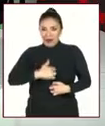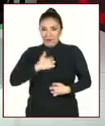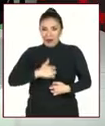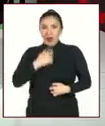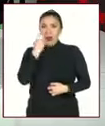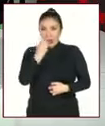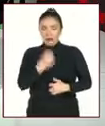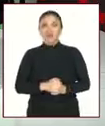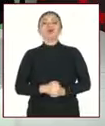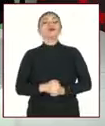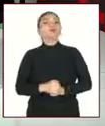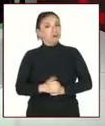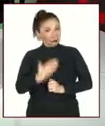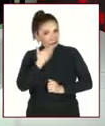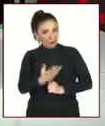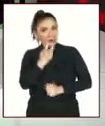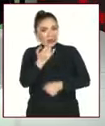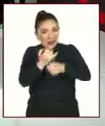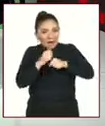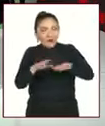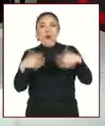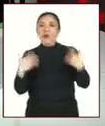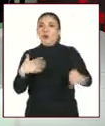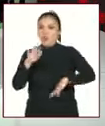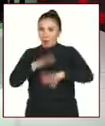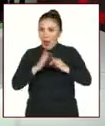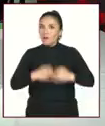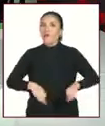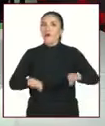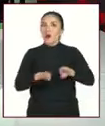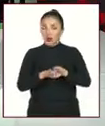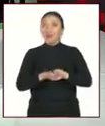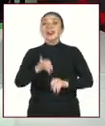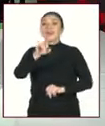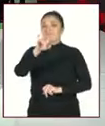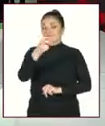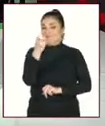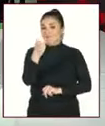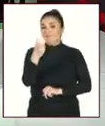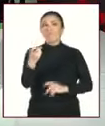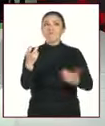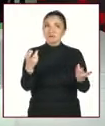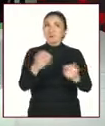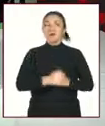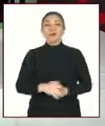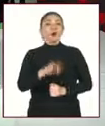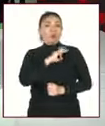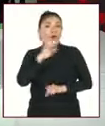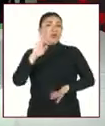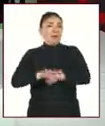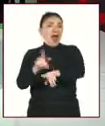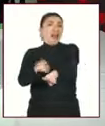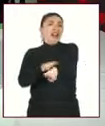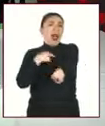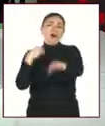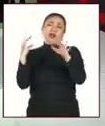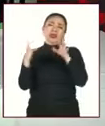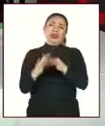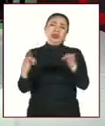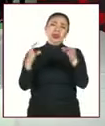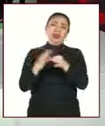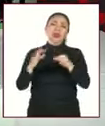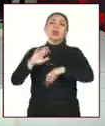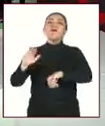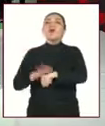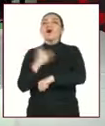una información muy, muy importante. Es algo que podríamos extendernos un poco más porque podríamos dar